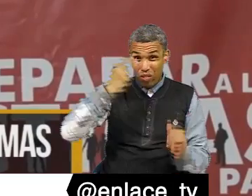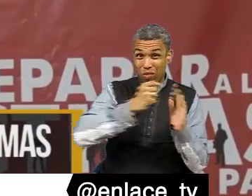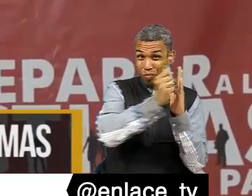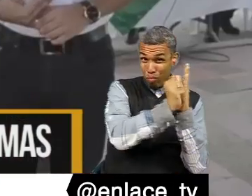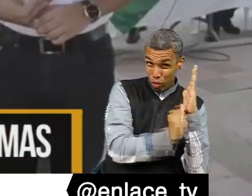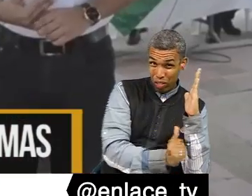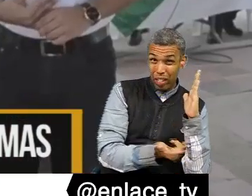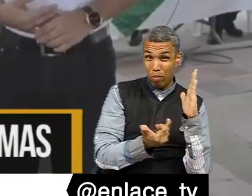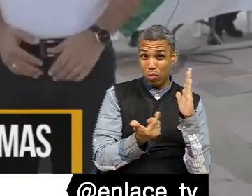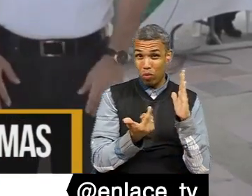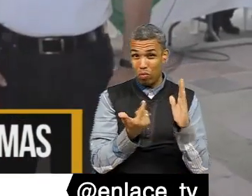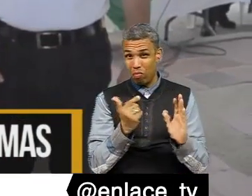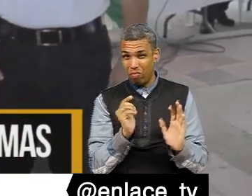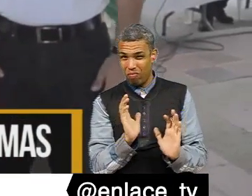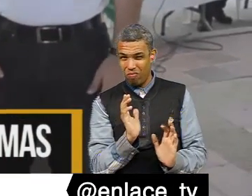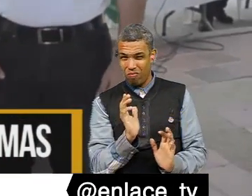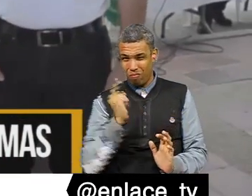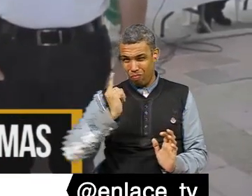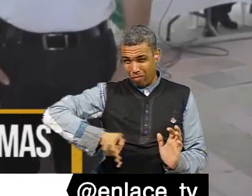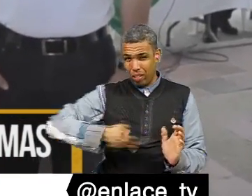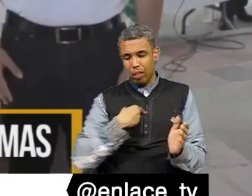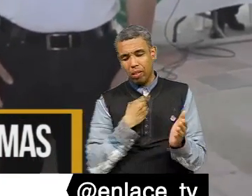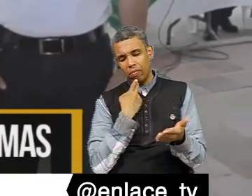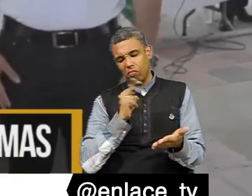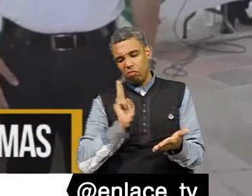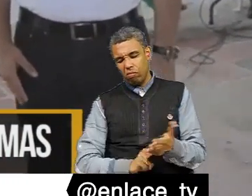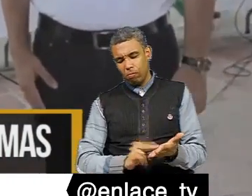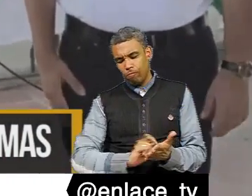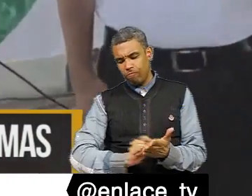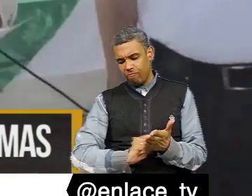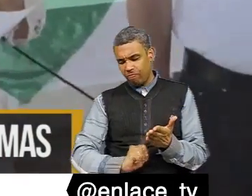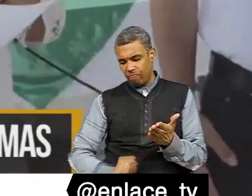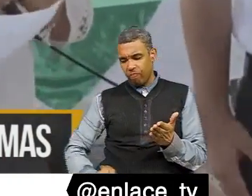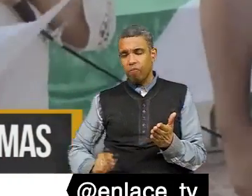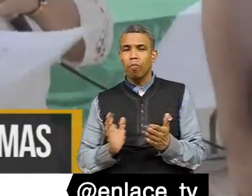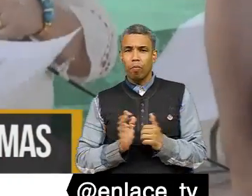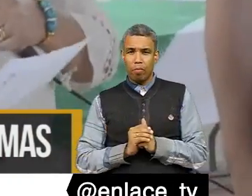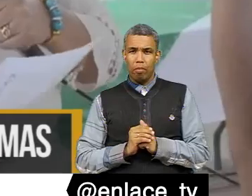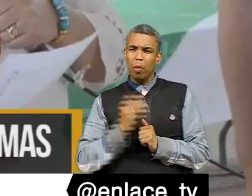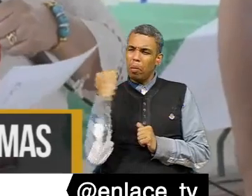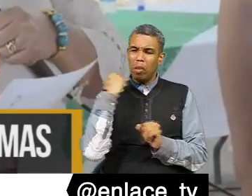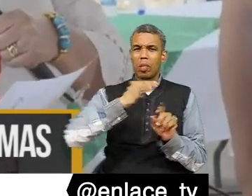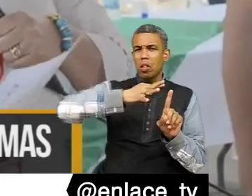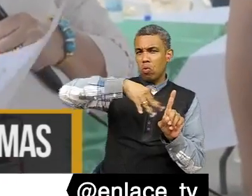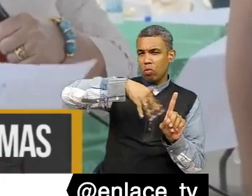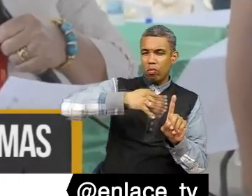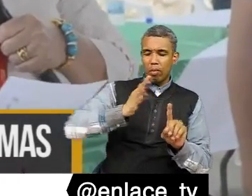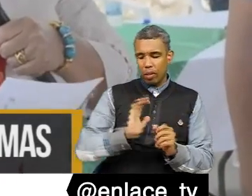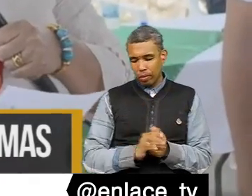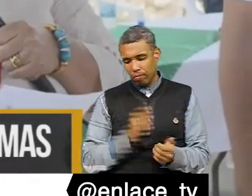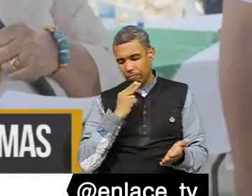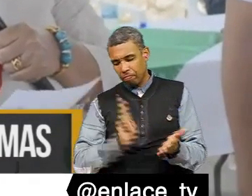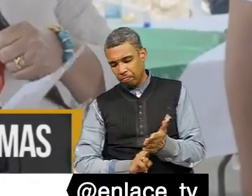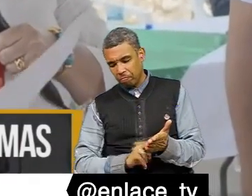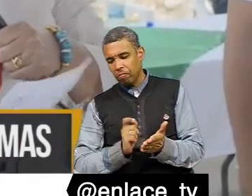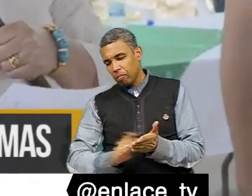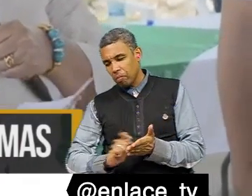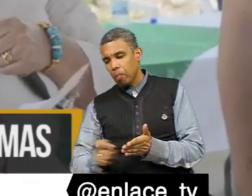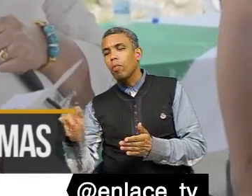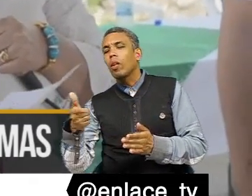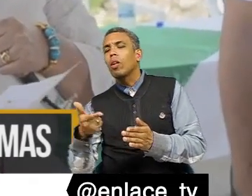fueron producto de hace una jornada de hace más o menos 4 meses. Muy contenta, muy